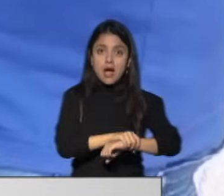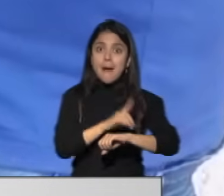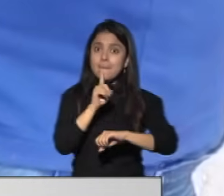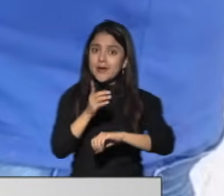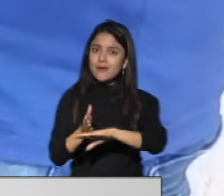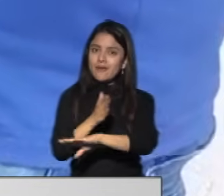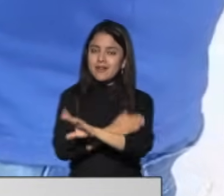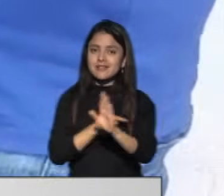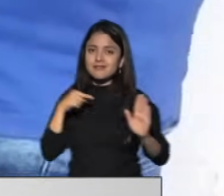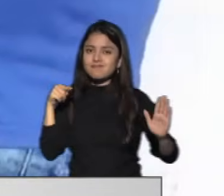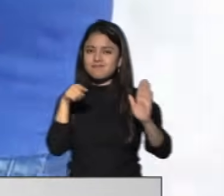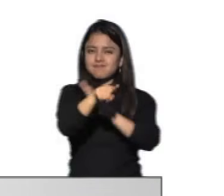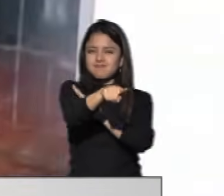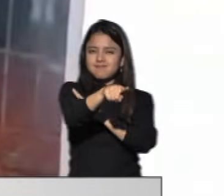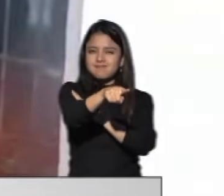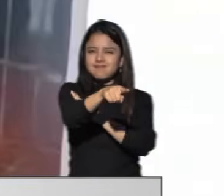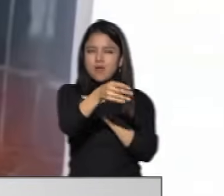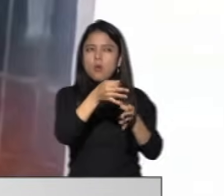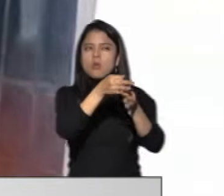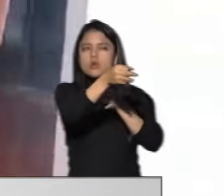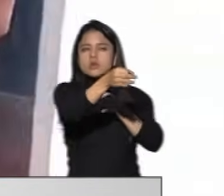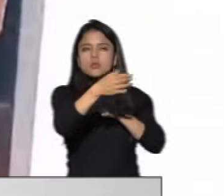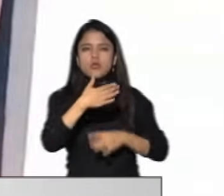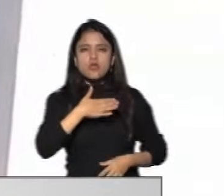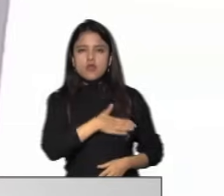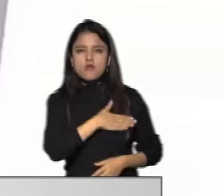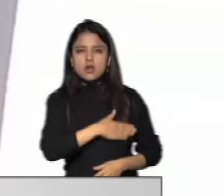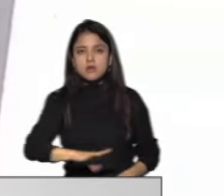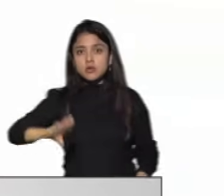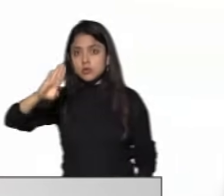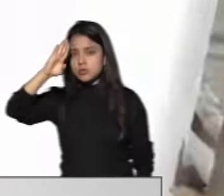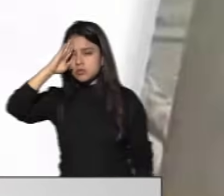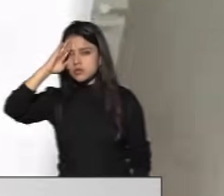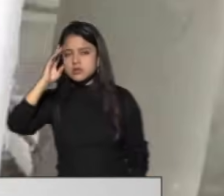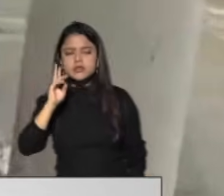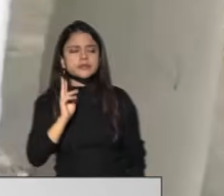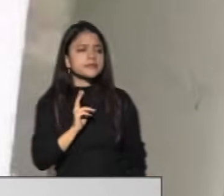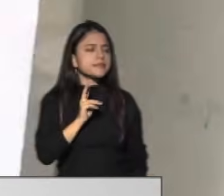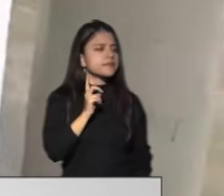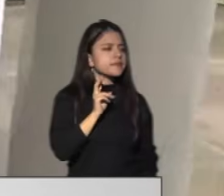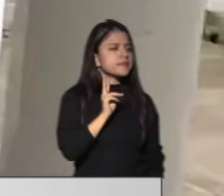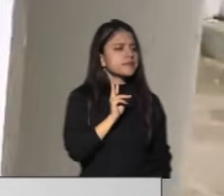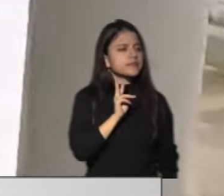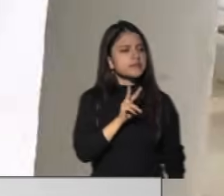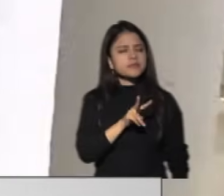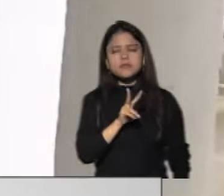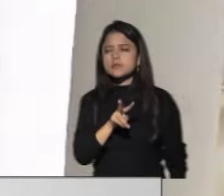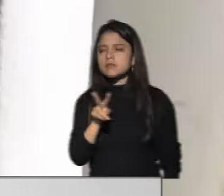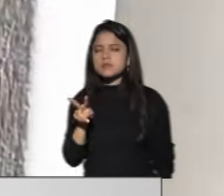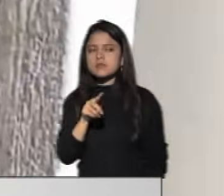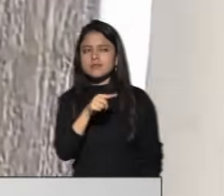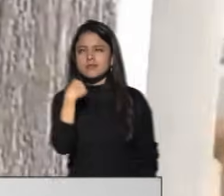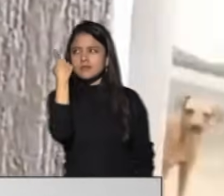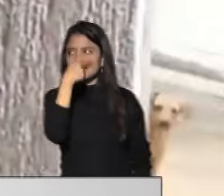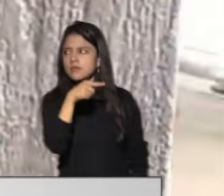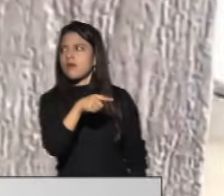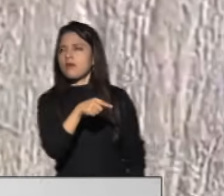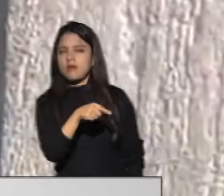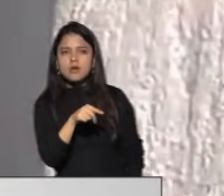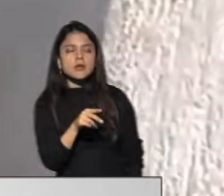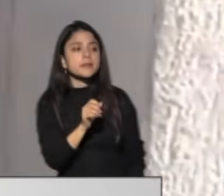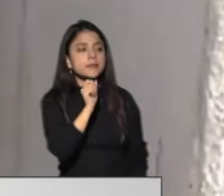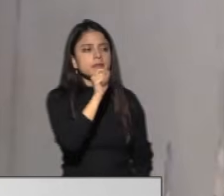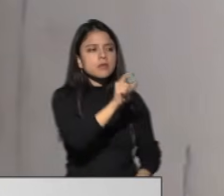hacia el departamento de Bolívar. En un control de registro por parte de las autoridades, logran identificarlo y capturarlo por